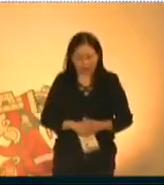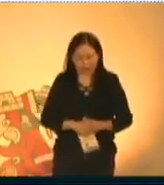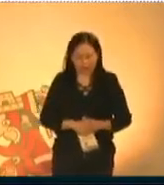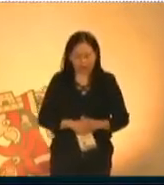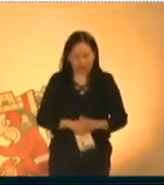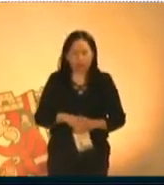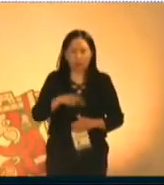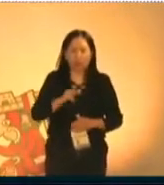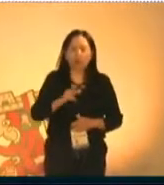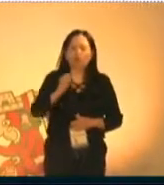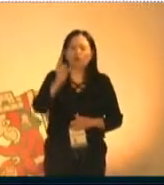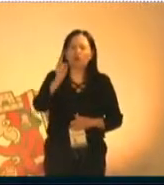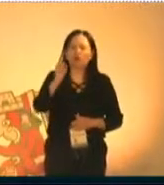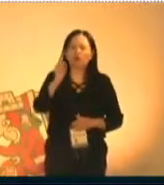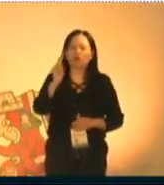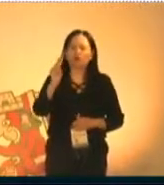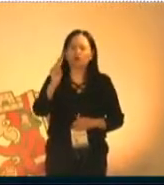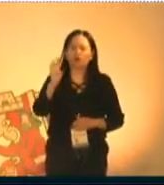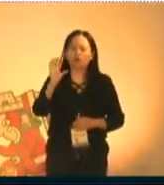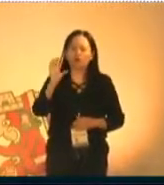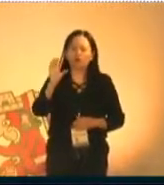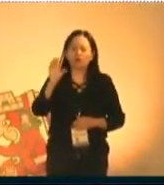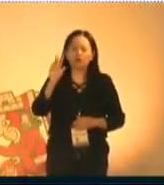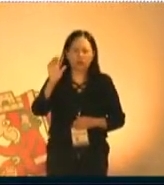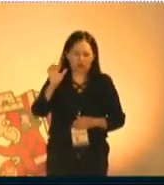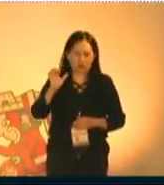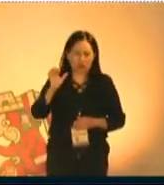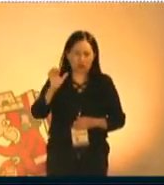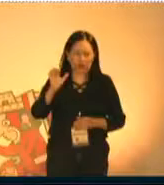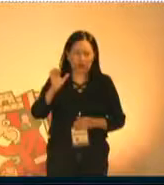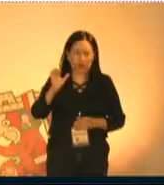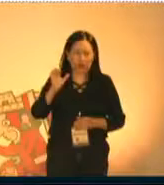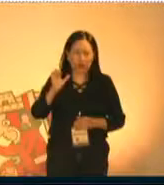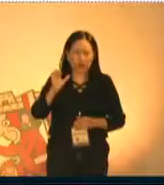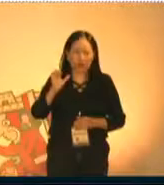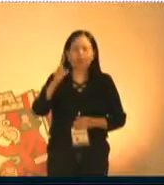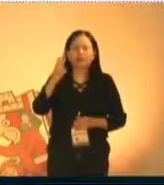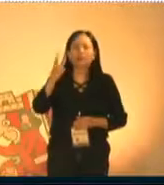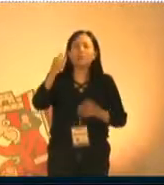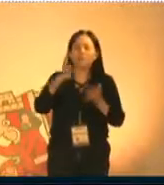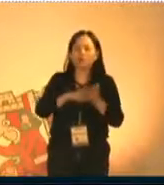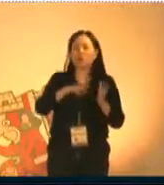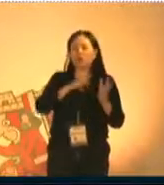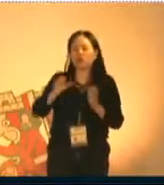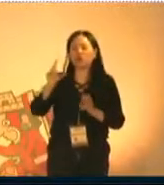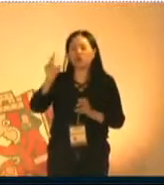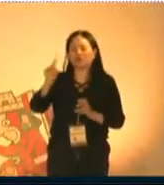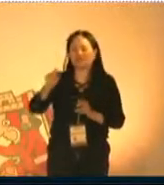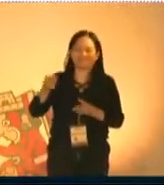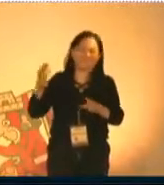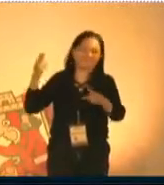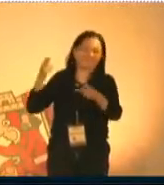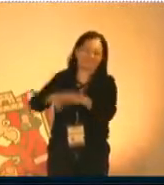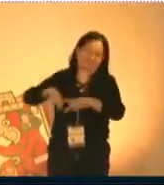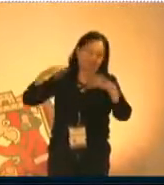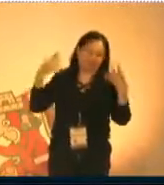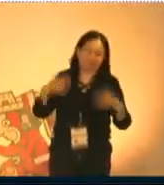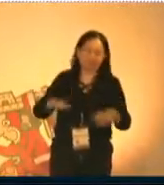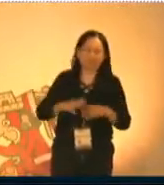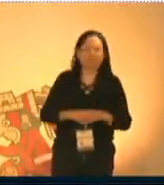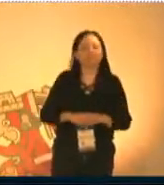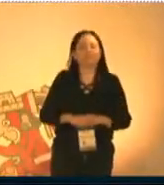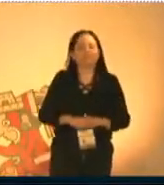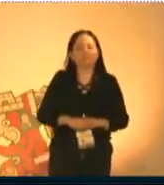pobre su cree que lo asesinen en 1830 además de una manera que yo en la anterior novela lo